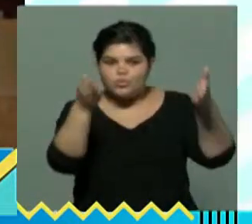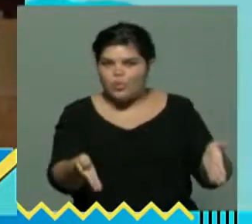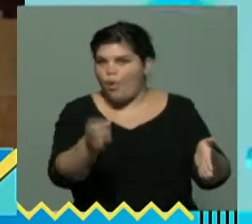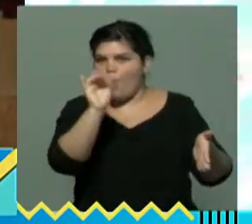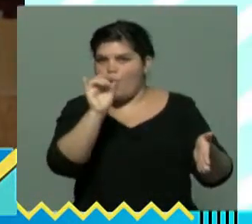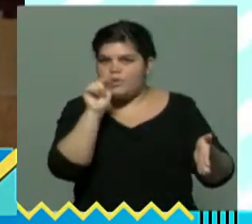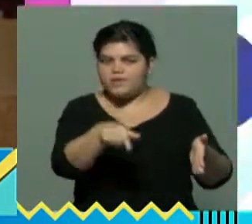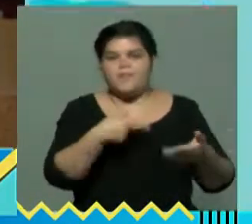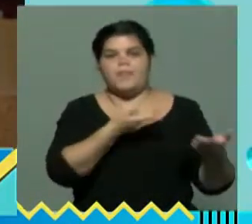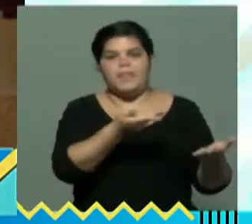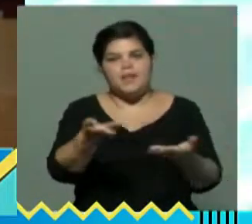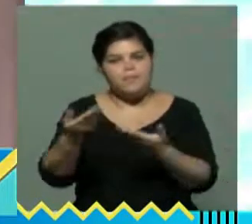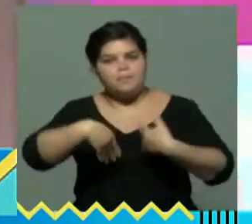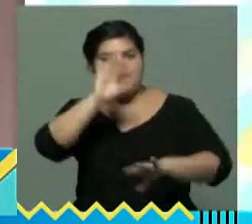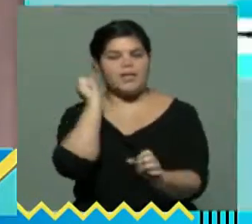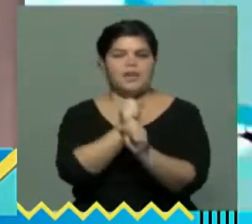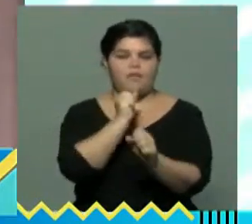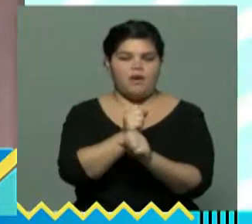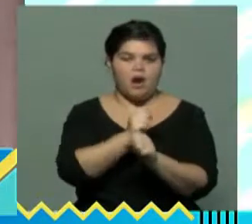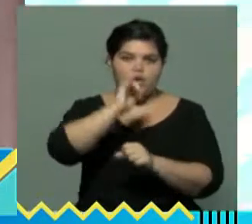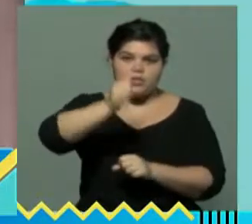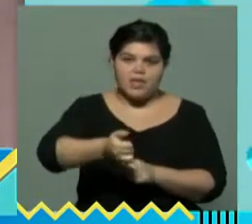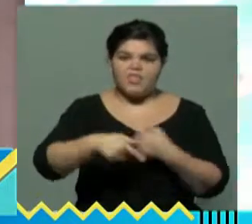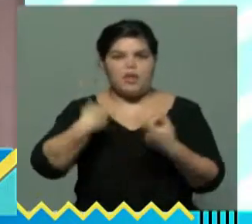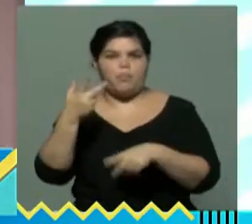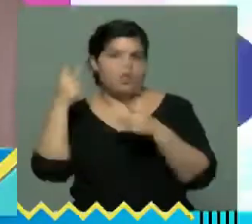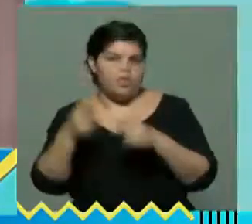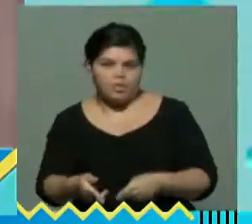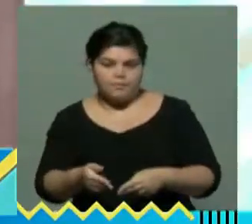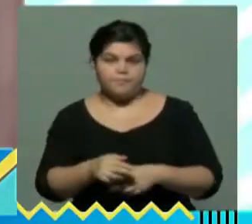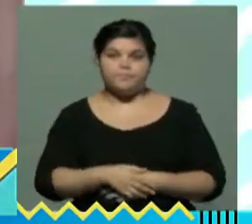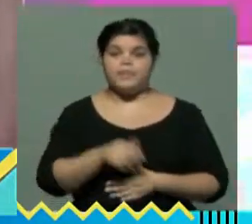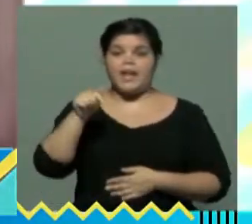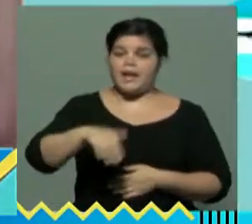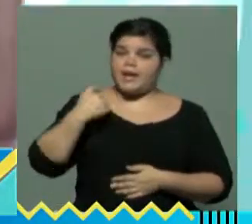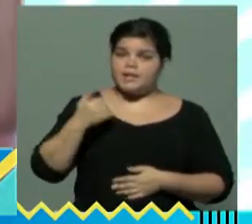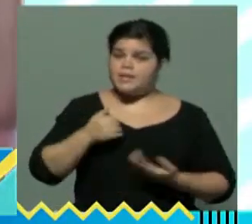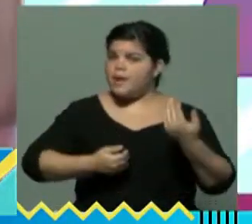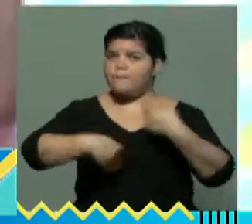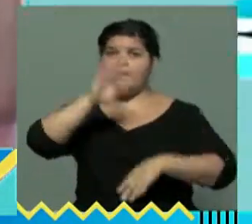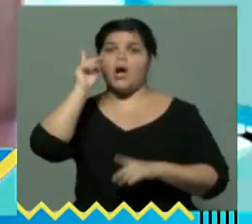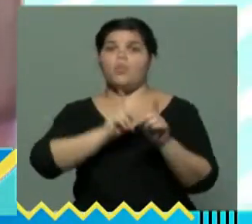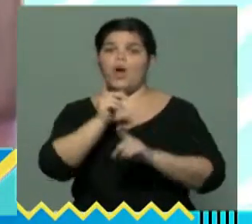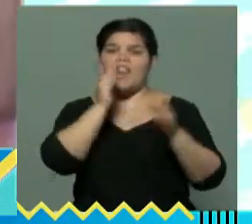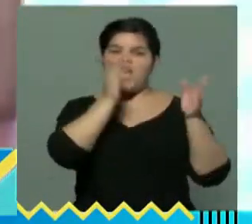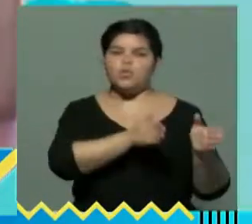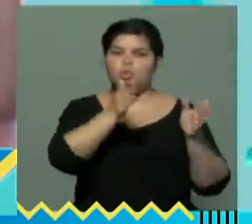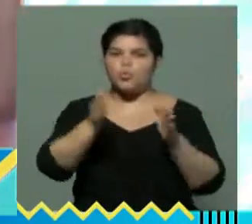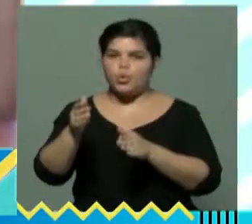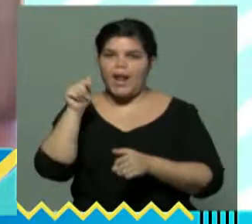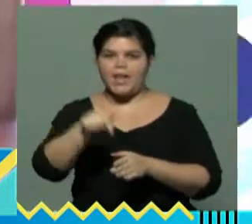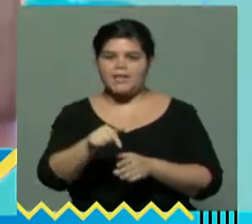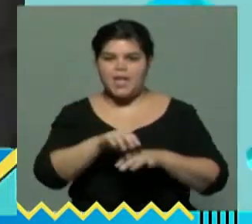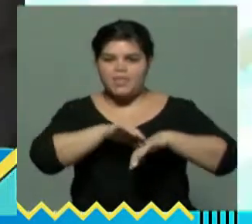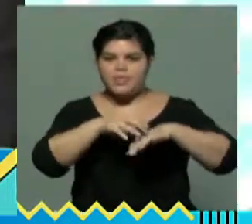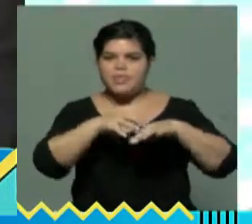más oferta de puestos de trabajo desde ahí. Pero le digo, me parece que en Argentina el que más influye es esto que se llama estructural, que es ese